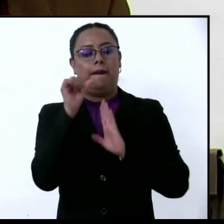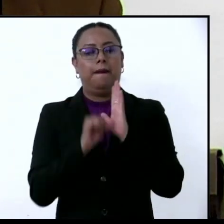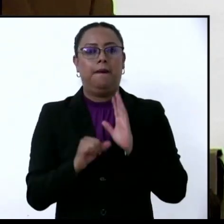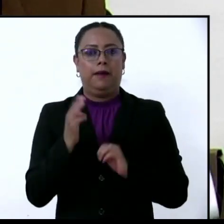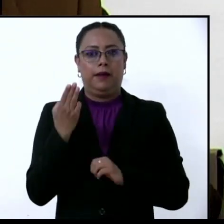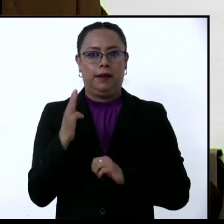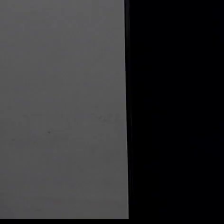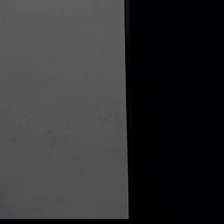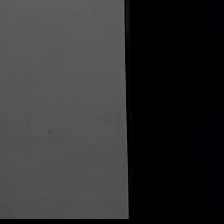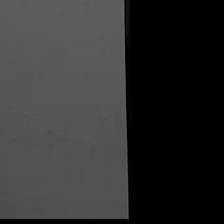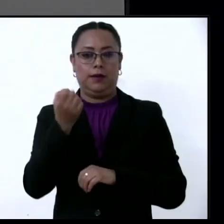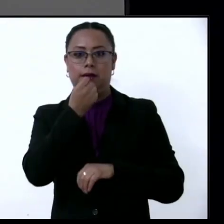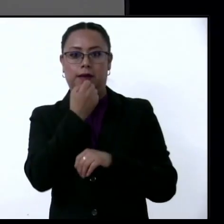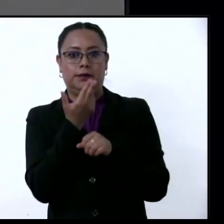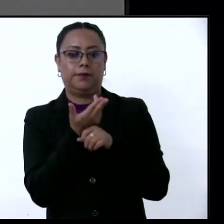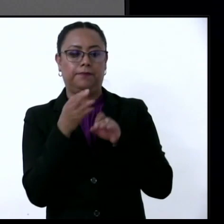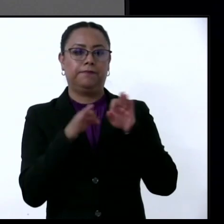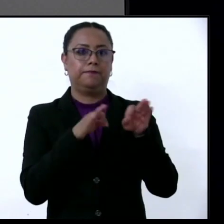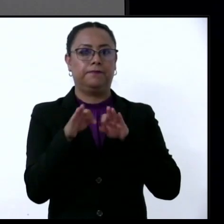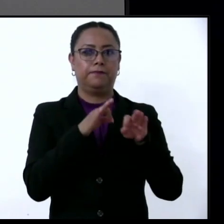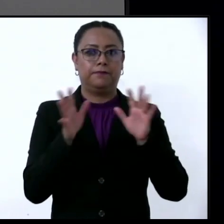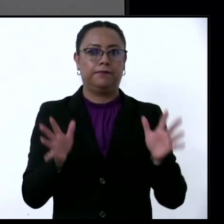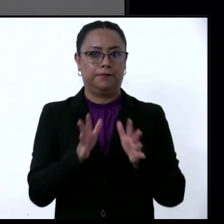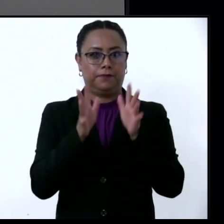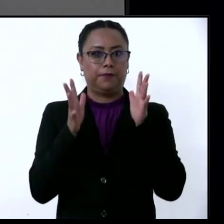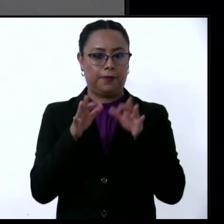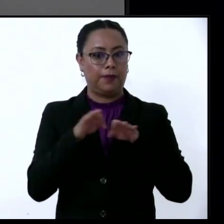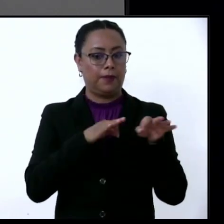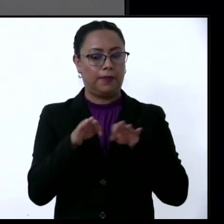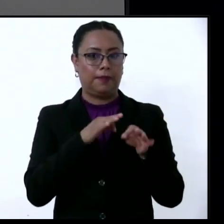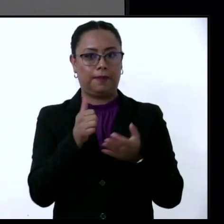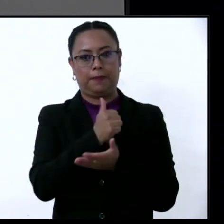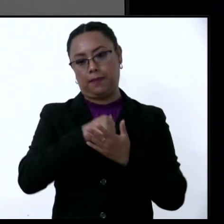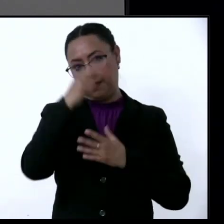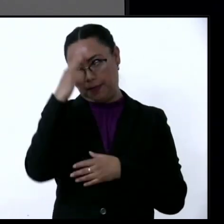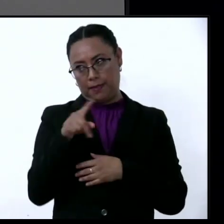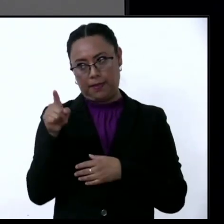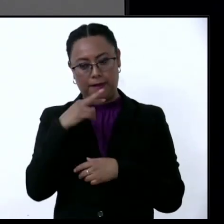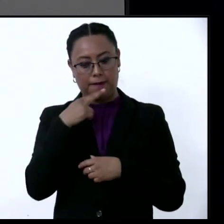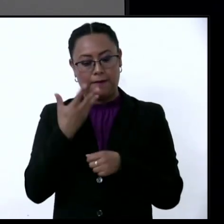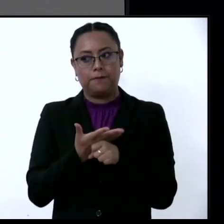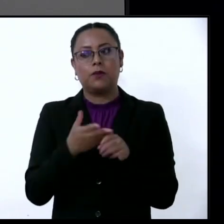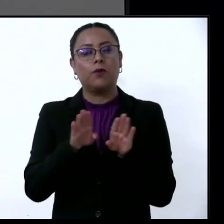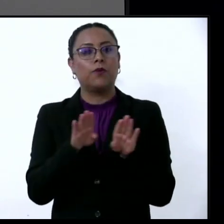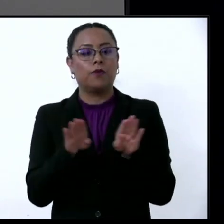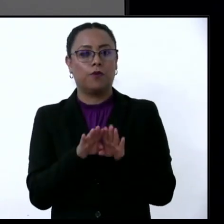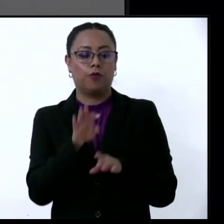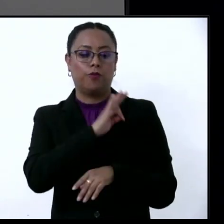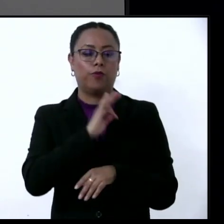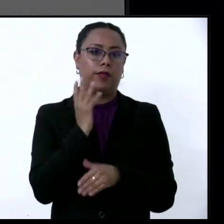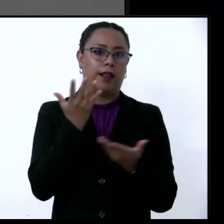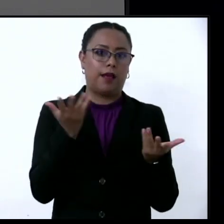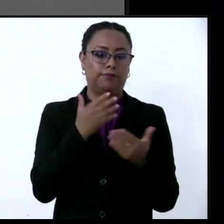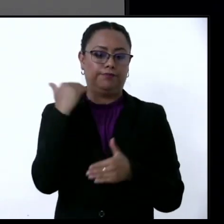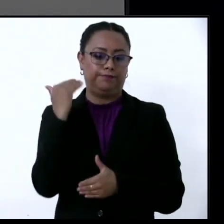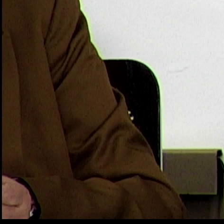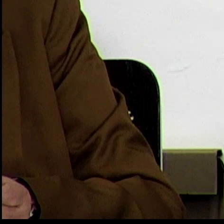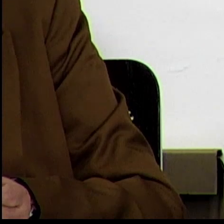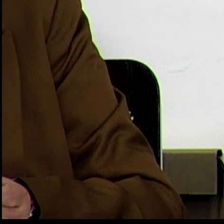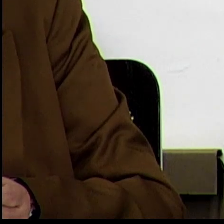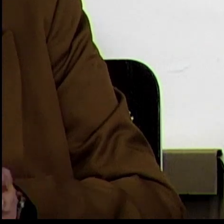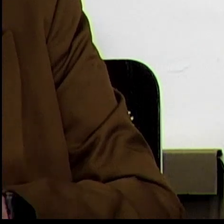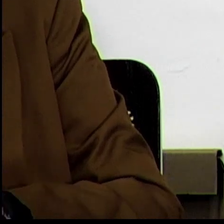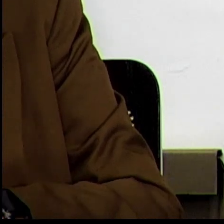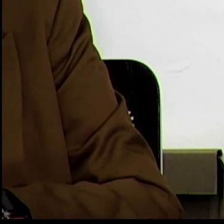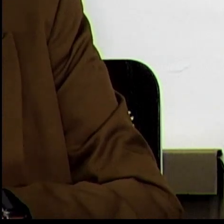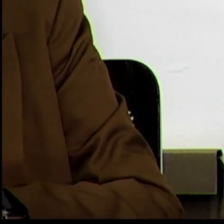mayo, la Secretaría del Trabajo y Fomento al Empleo de la Ciudad de México fue facultada para generar un proceso de intervención y de